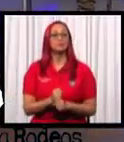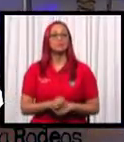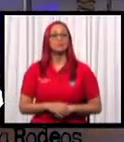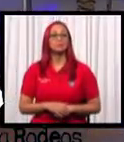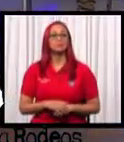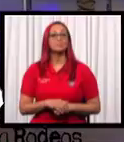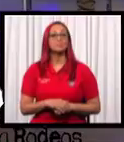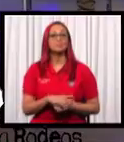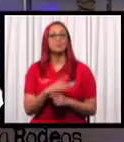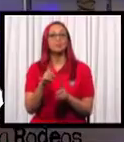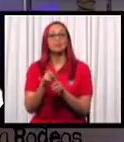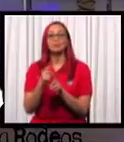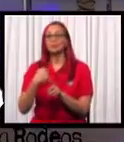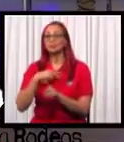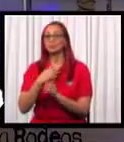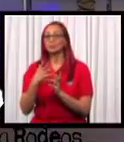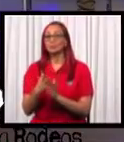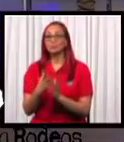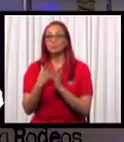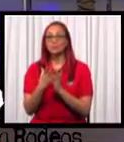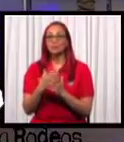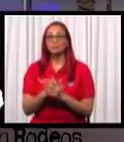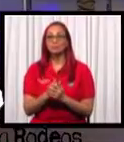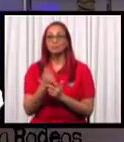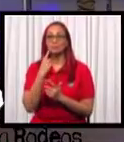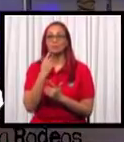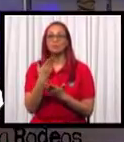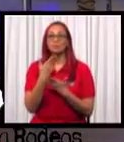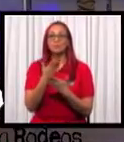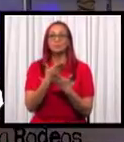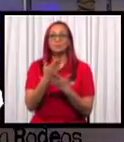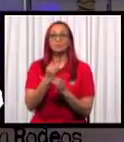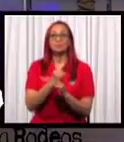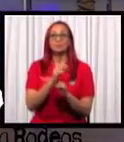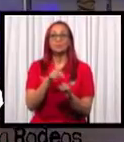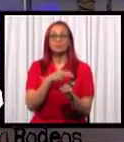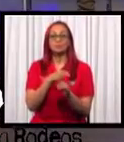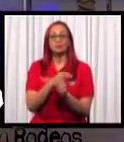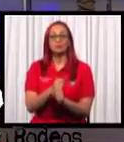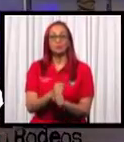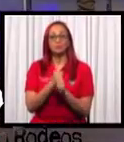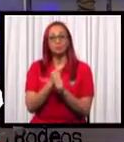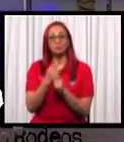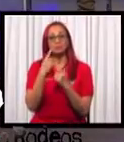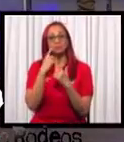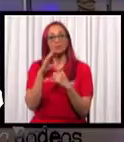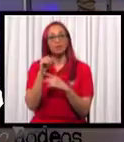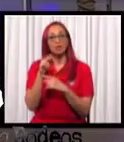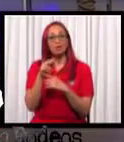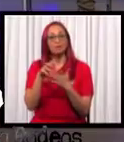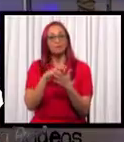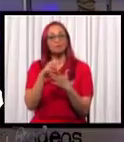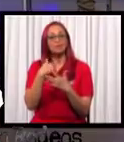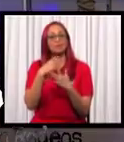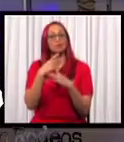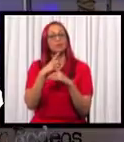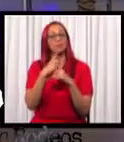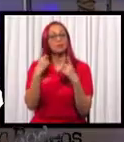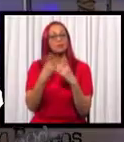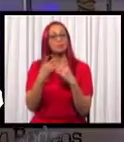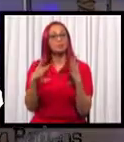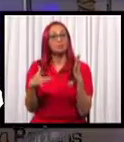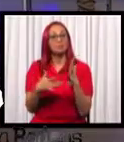que nosotros quisiéramos es, y le hemos ofrecido al Instituto Nacional de Seguros, es que Conarroz cuenta con un departamento técnico